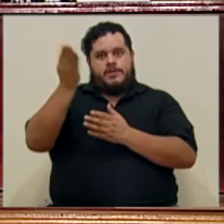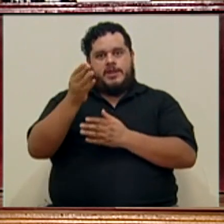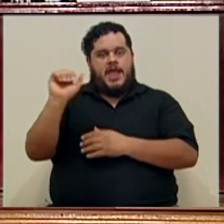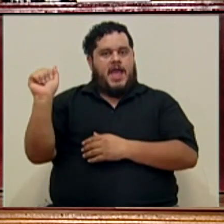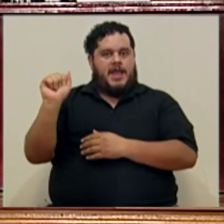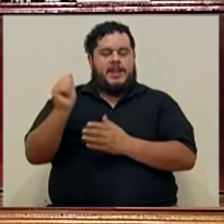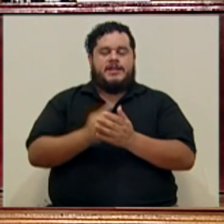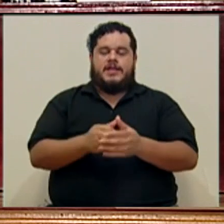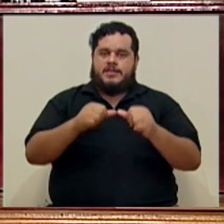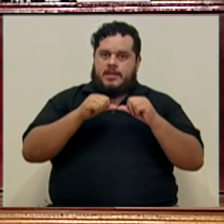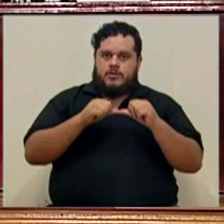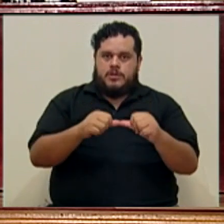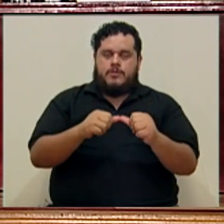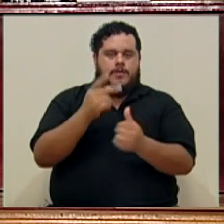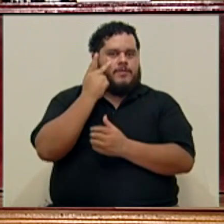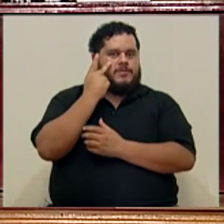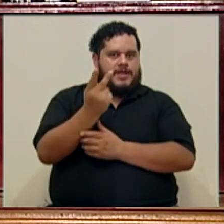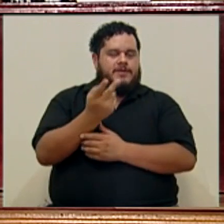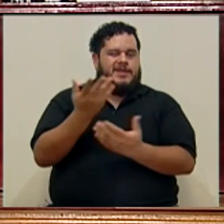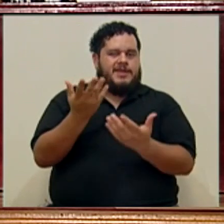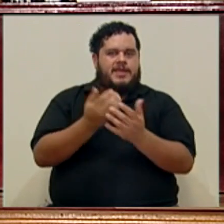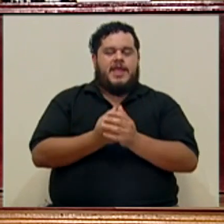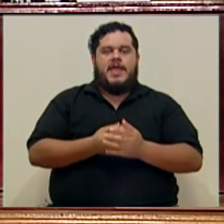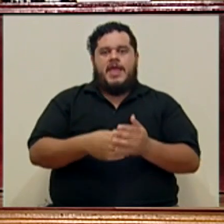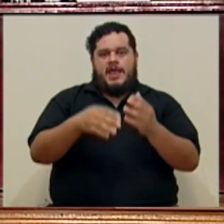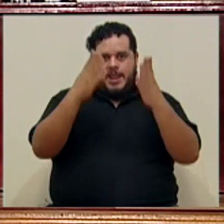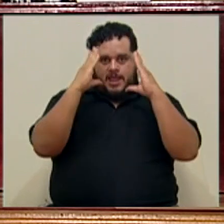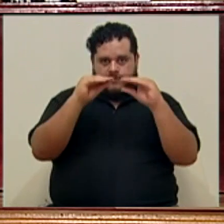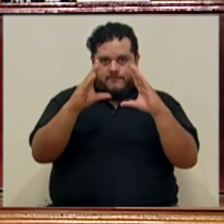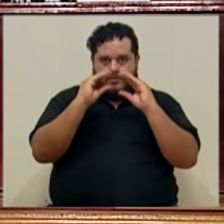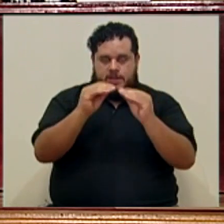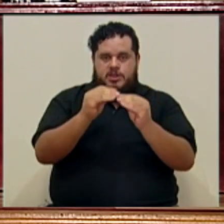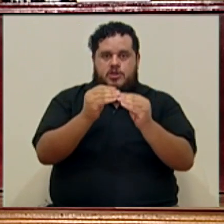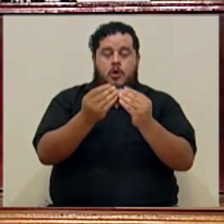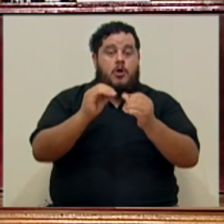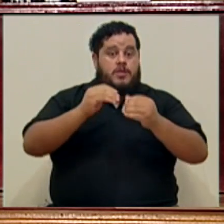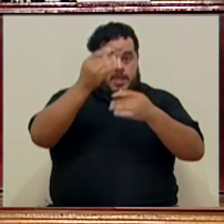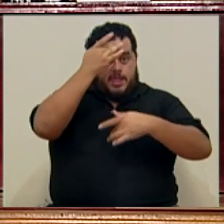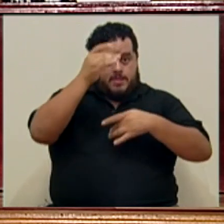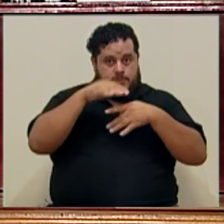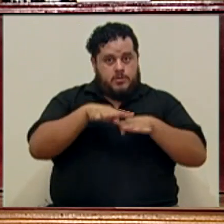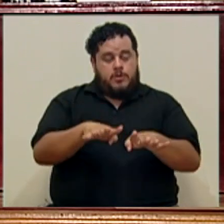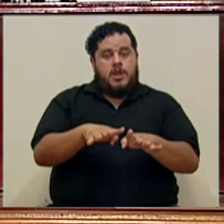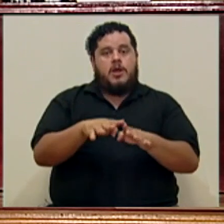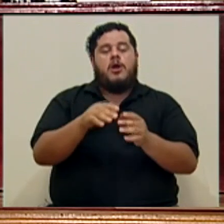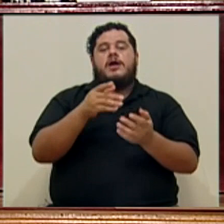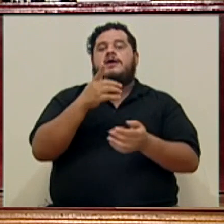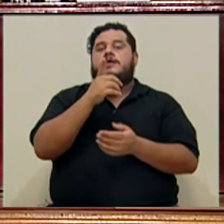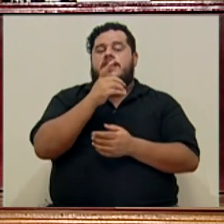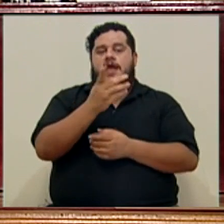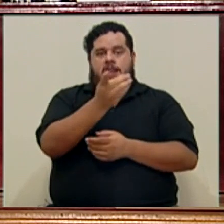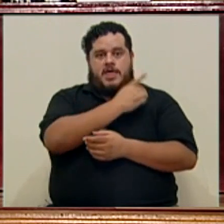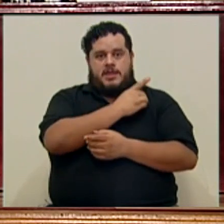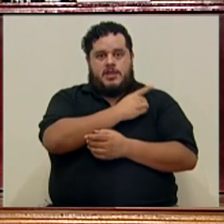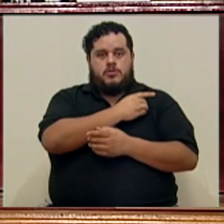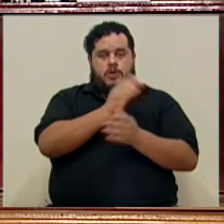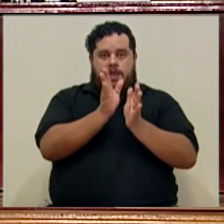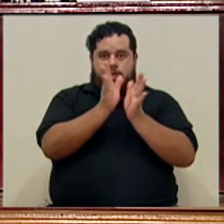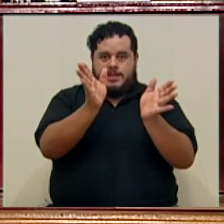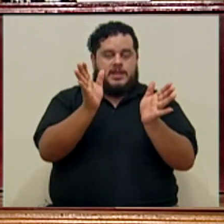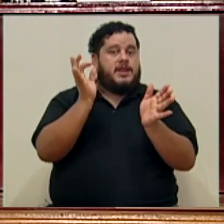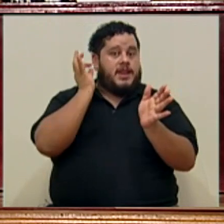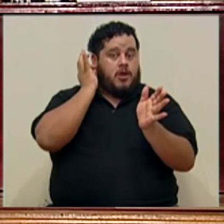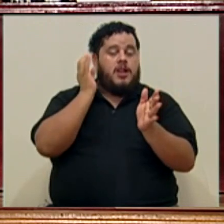presidencia.go.cr/alertas. A continuación, observaremos el reporte epidemiológico para este martes por parte de la Directora General de la Salud,